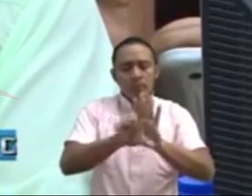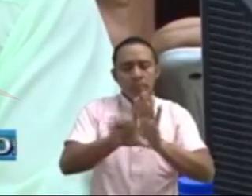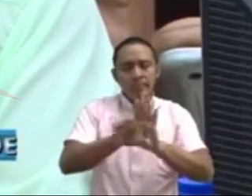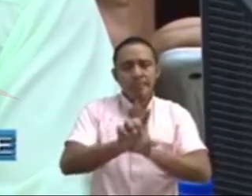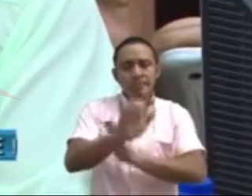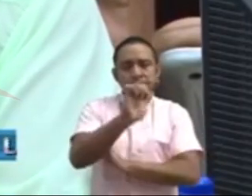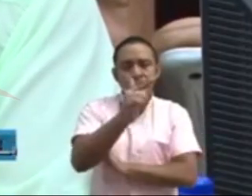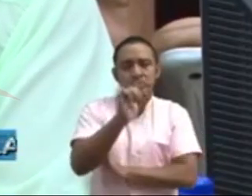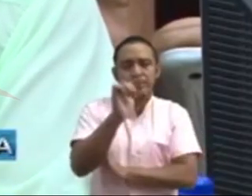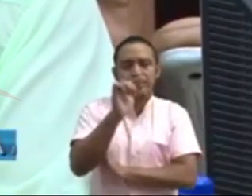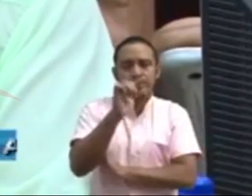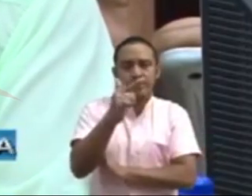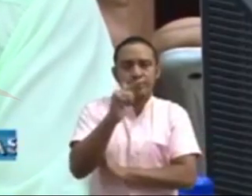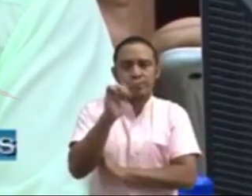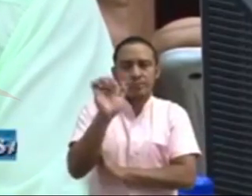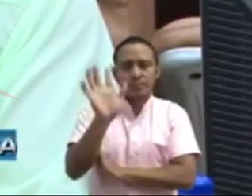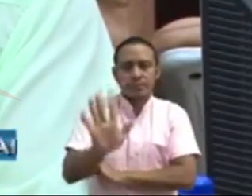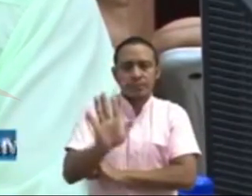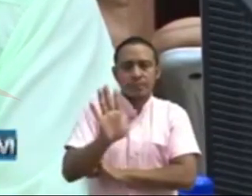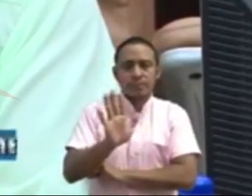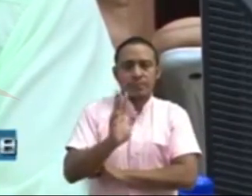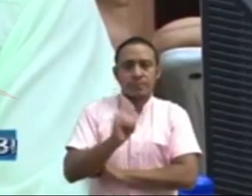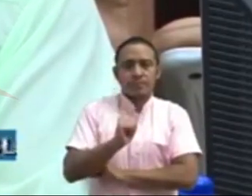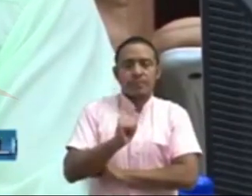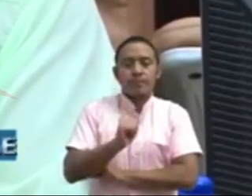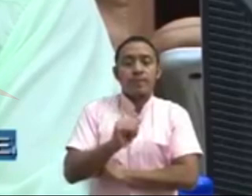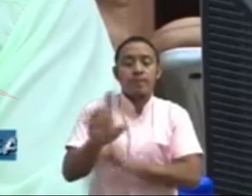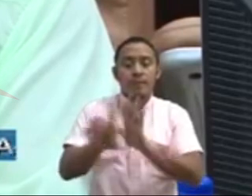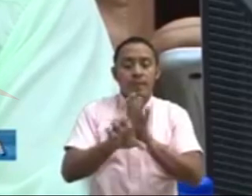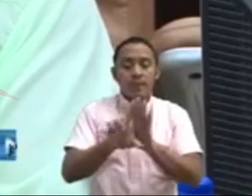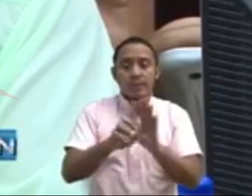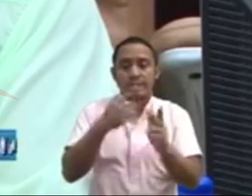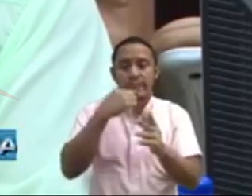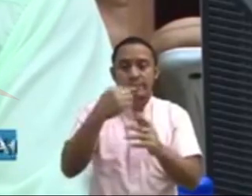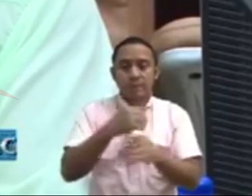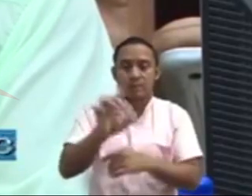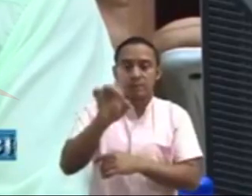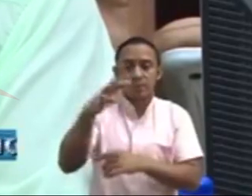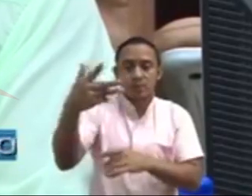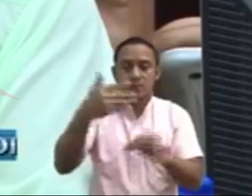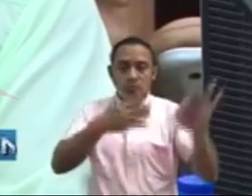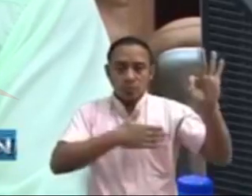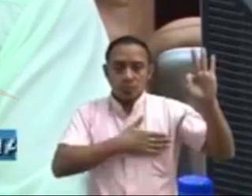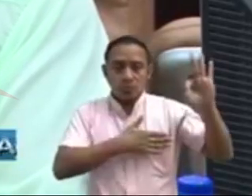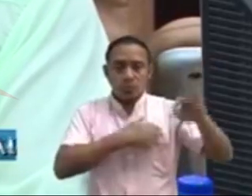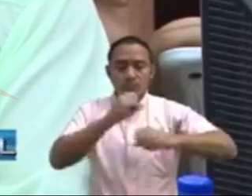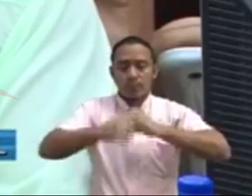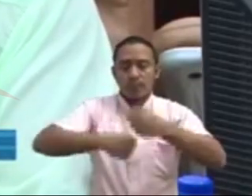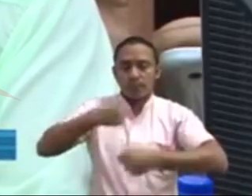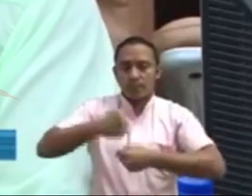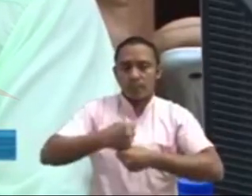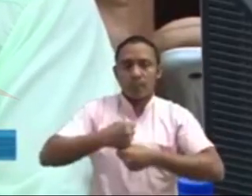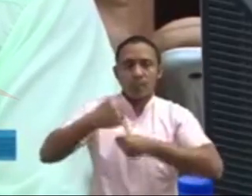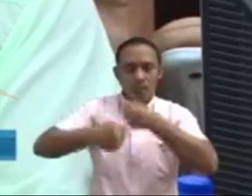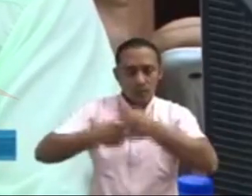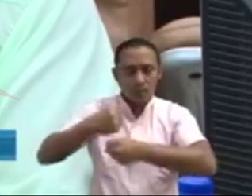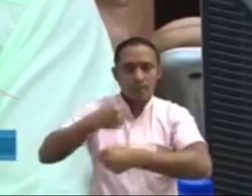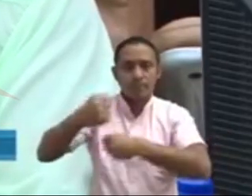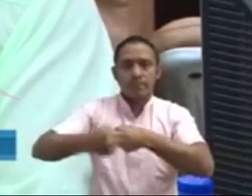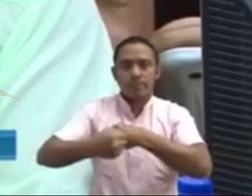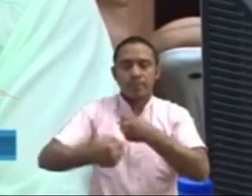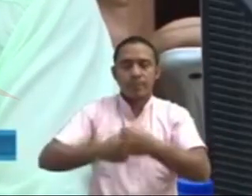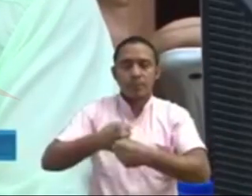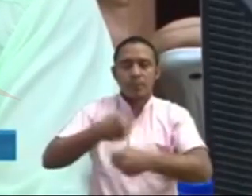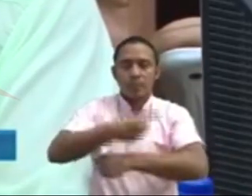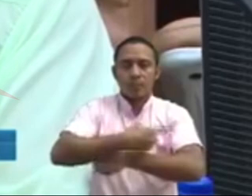número 775, ley que declara el 19 de febrero de cada año Día